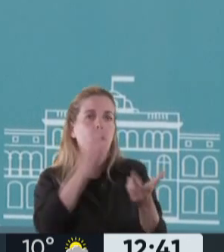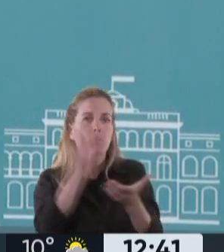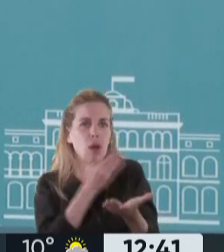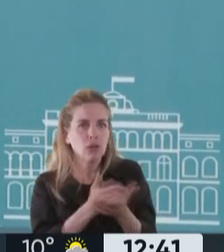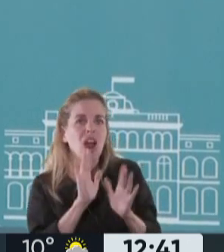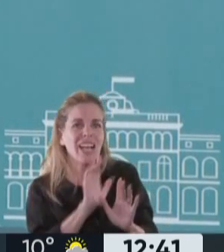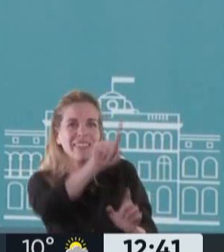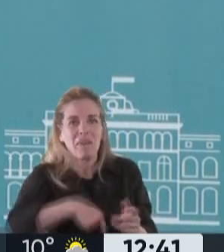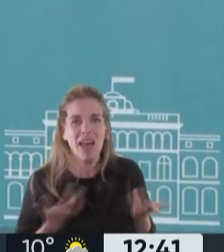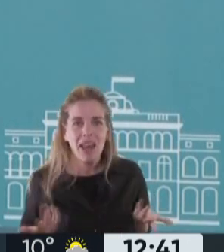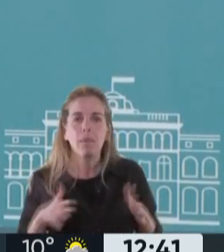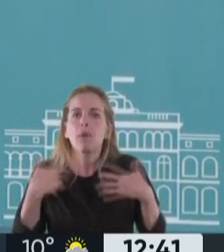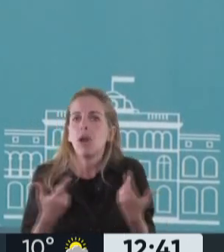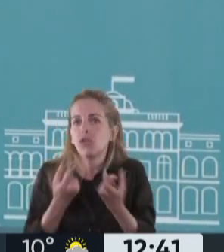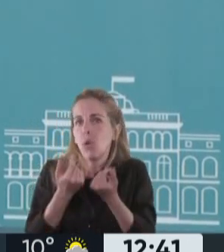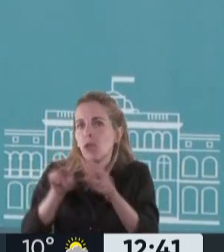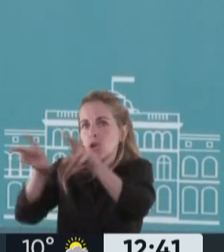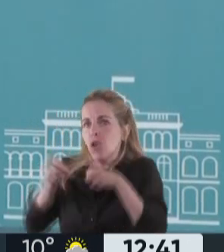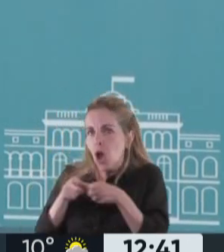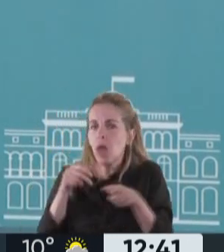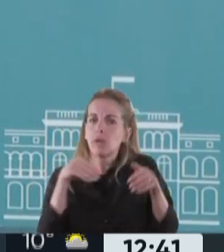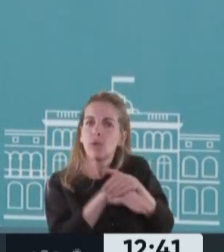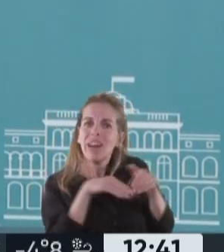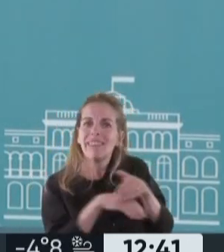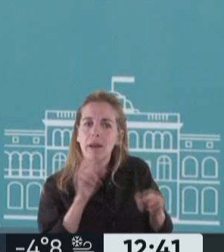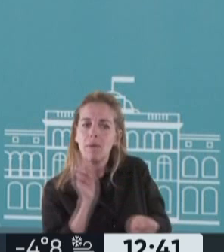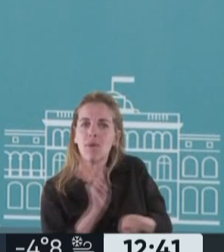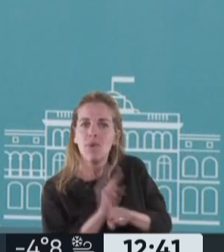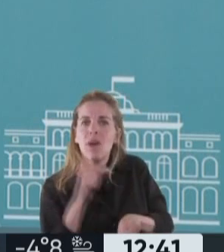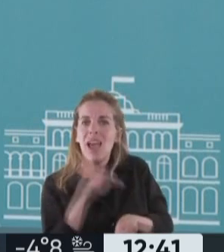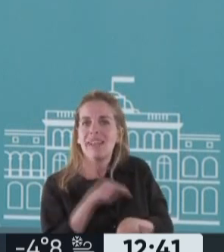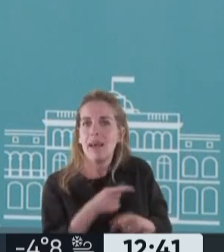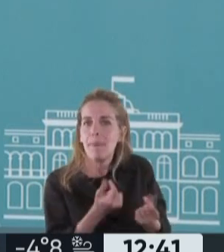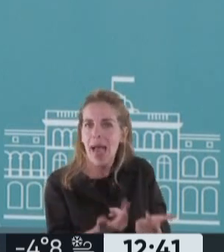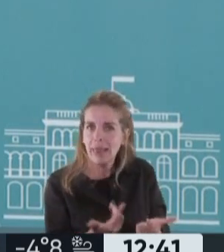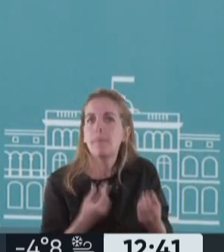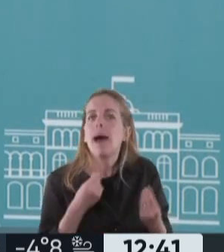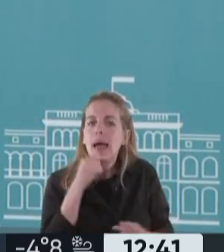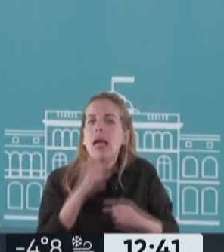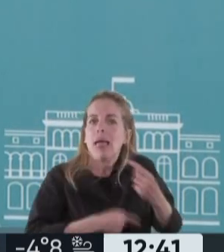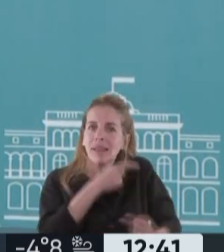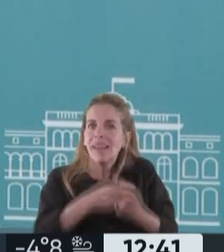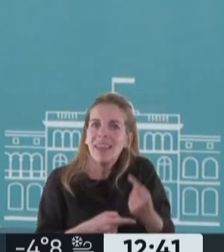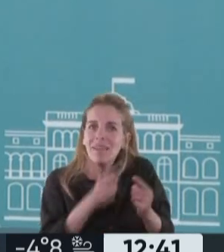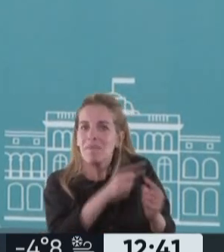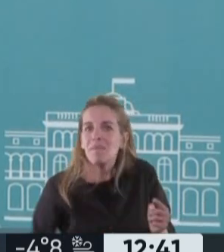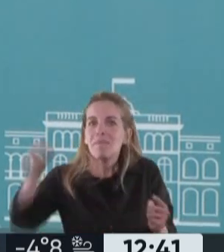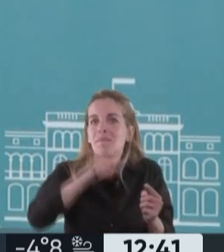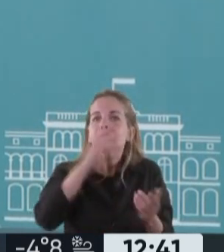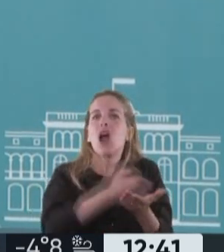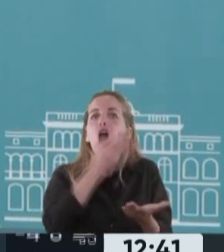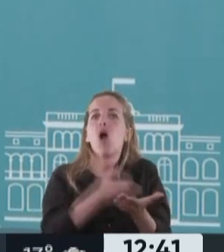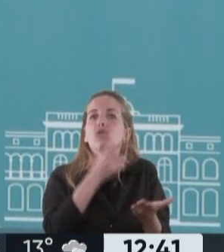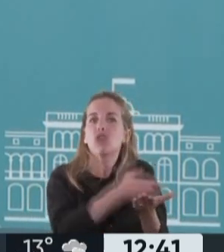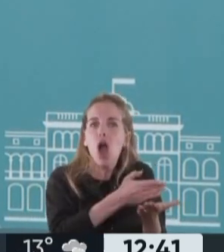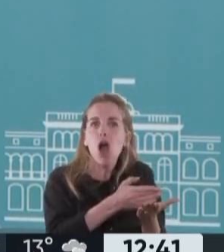eso son las reservas. Por eso es que cuidamos tanto las reservas, para seguir estimulando la producción y priorizar. De